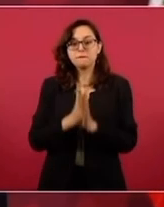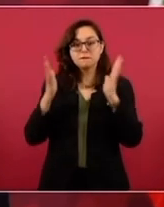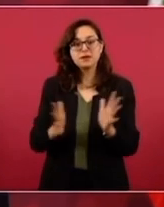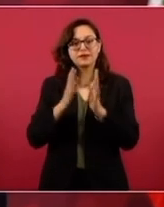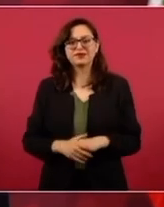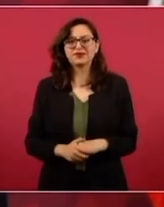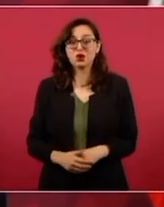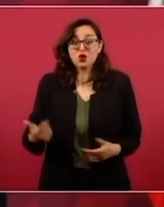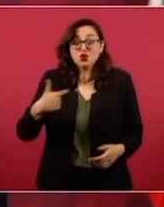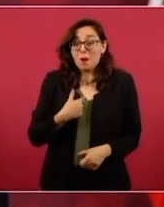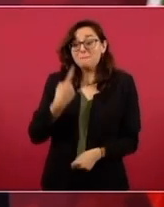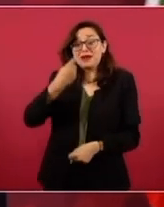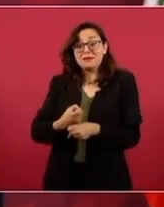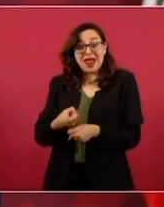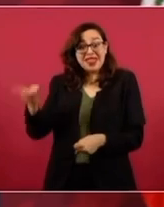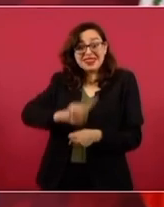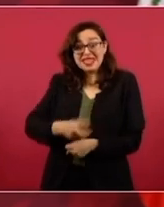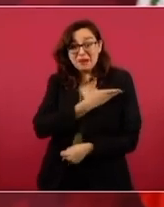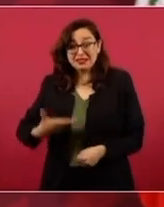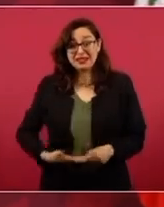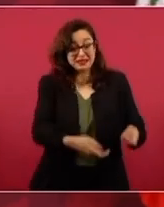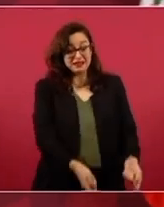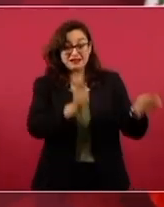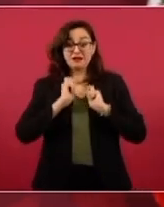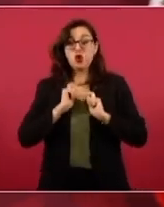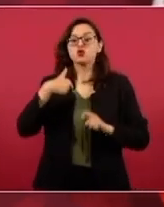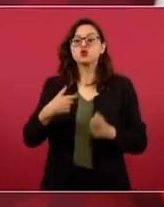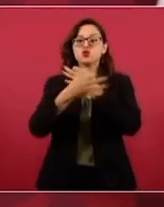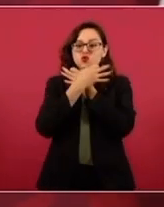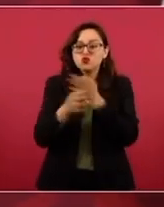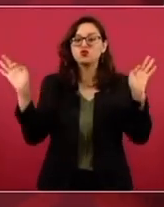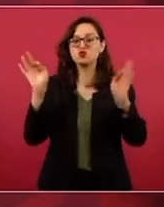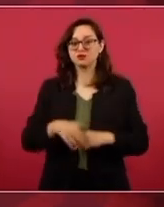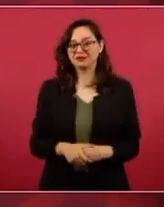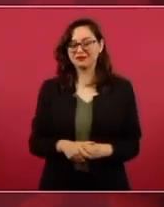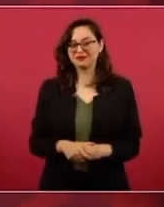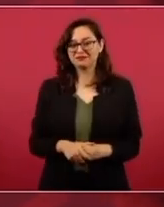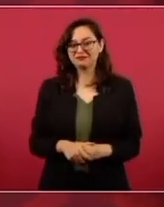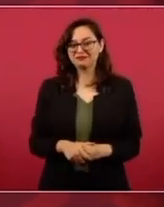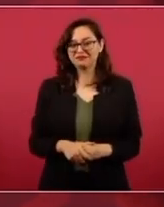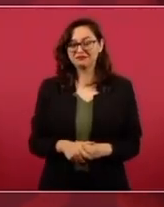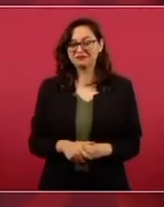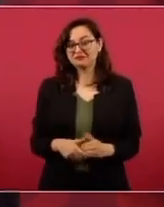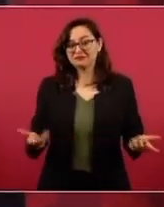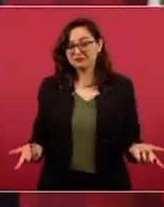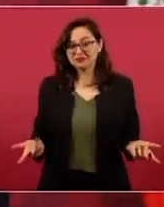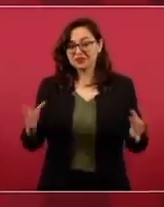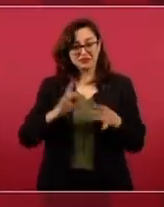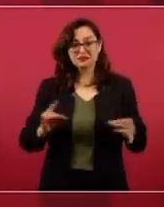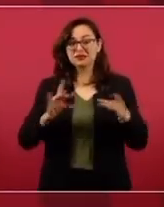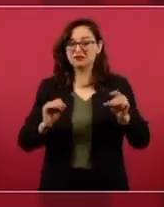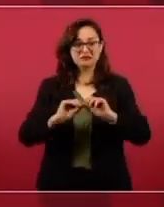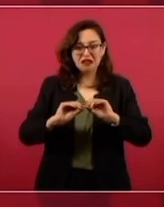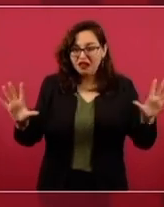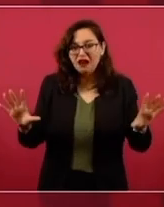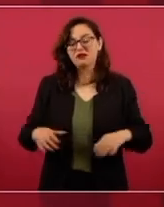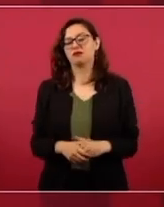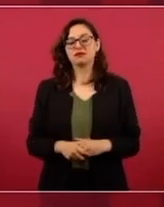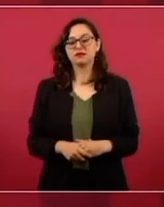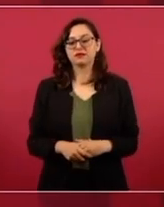acto de tomar decisión así con estas palabras o de manera similar parecido